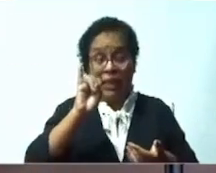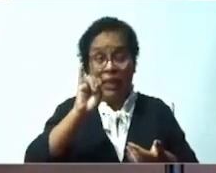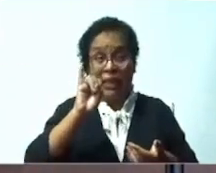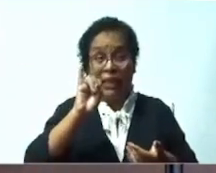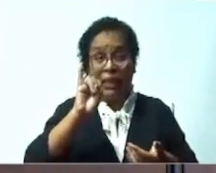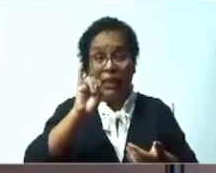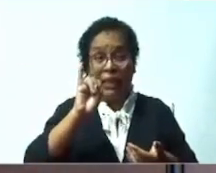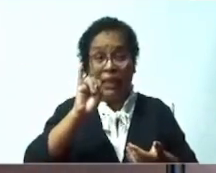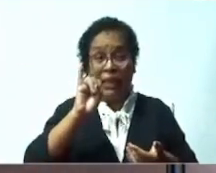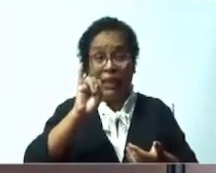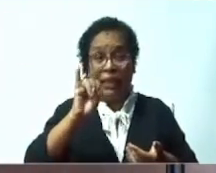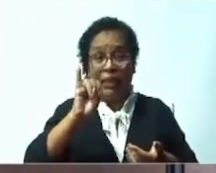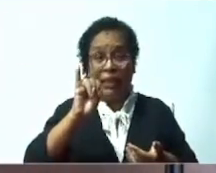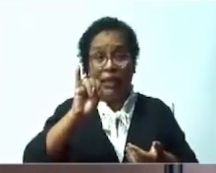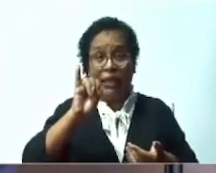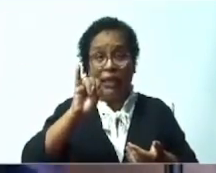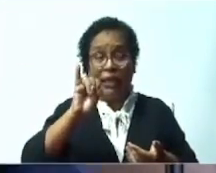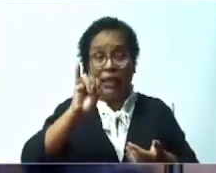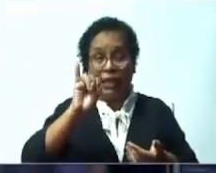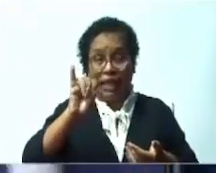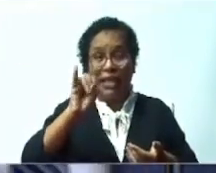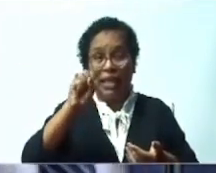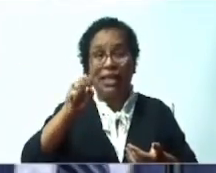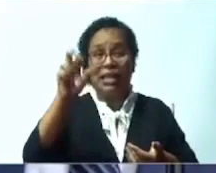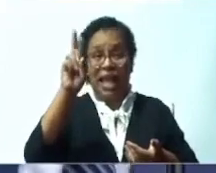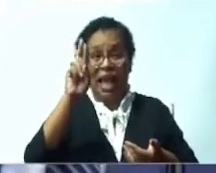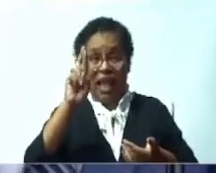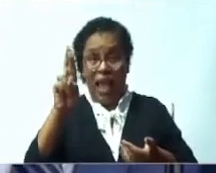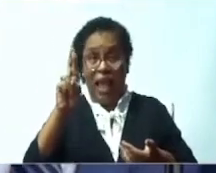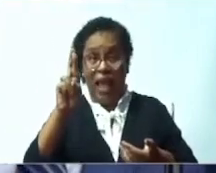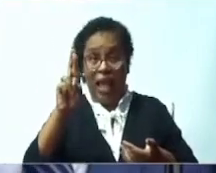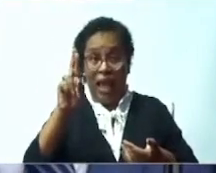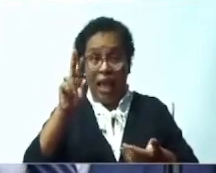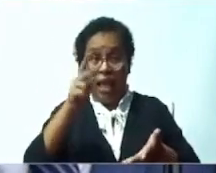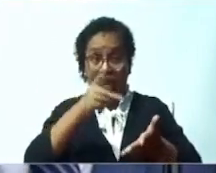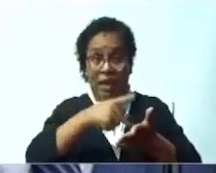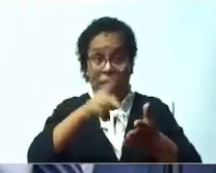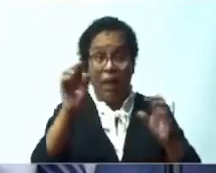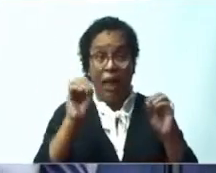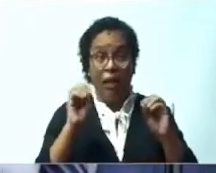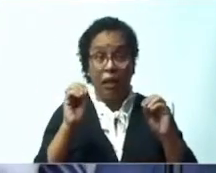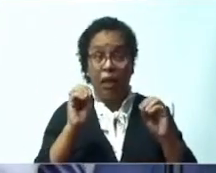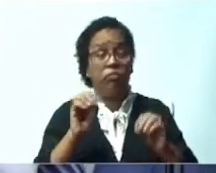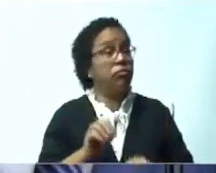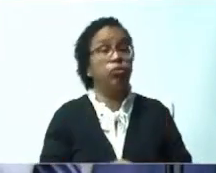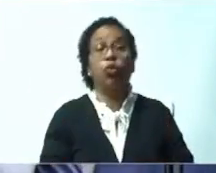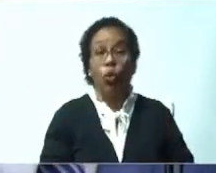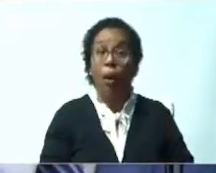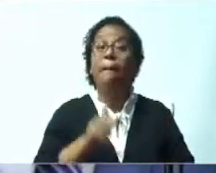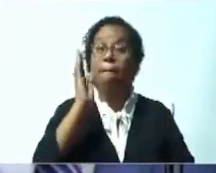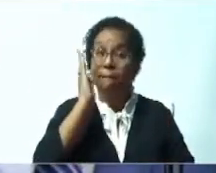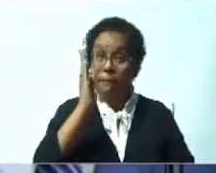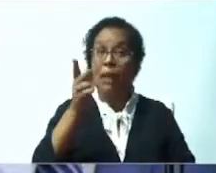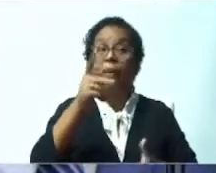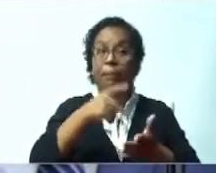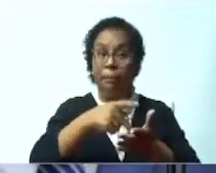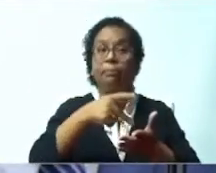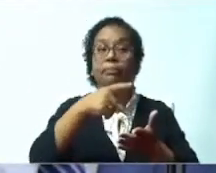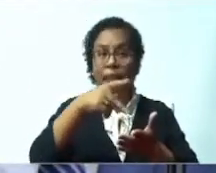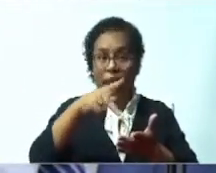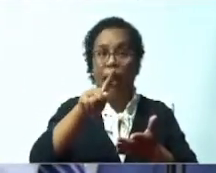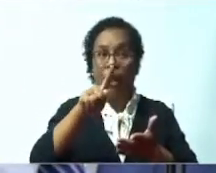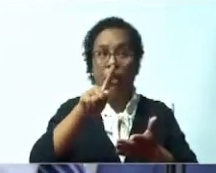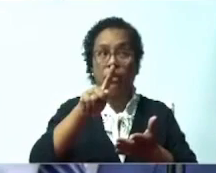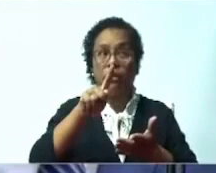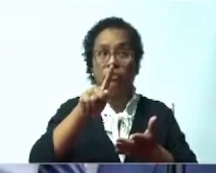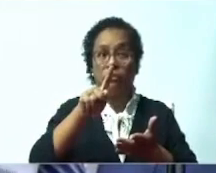están afirmando. Está exento de una modalidad de impuestos que son las rentas giradas del exterior. Y es lógico porque es una